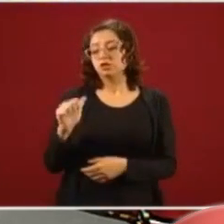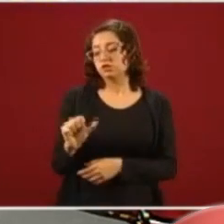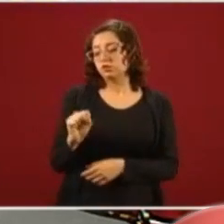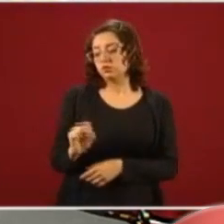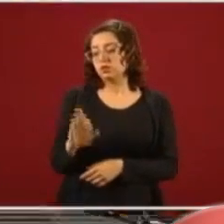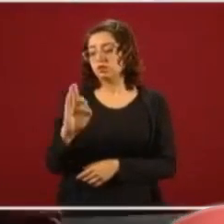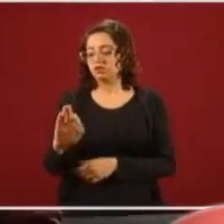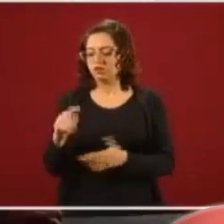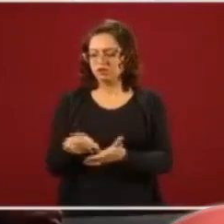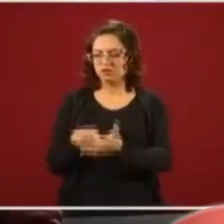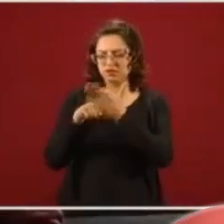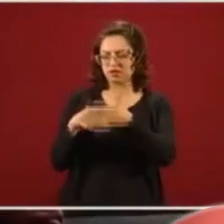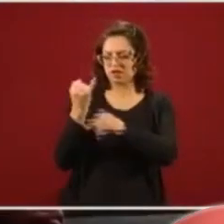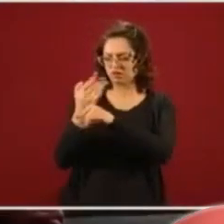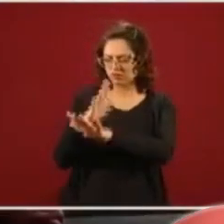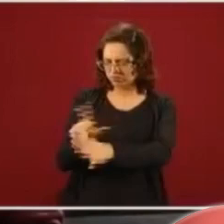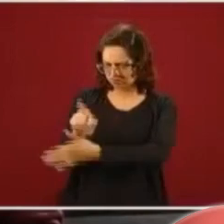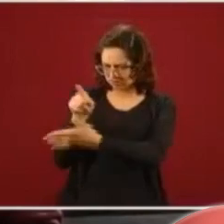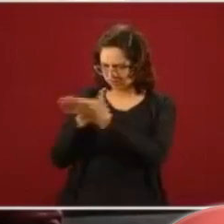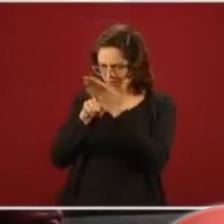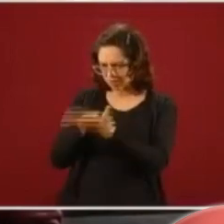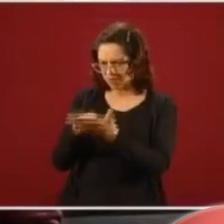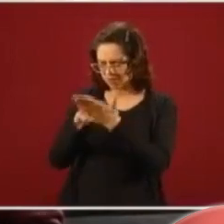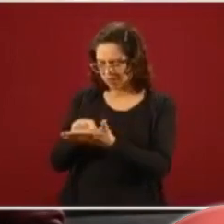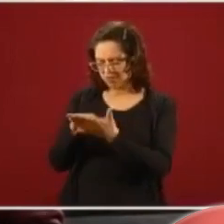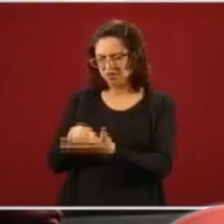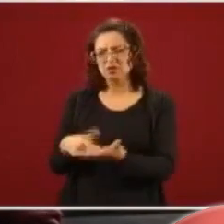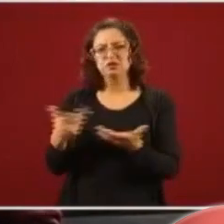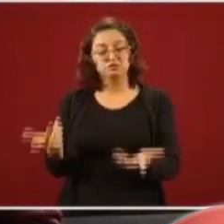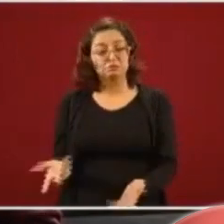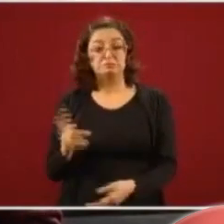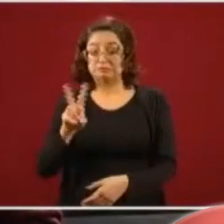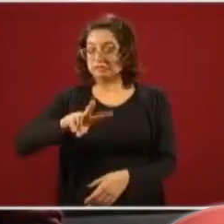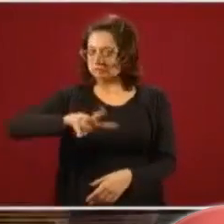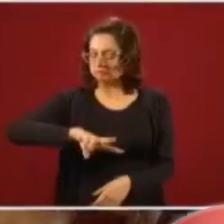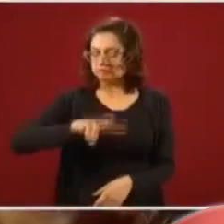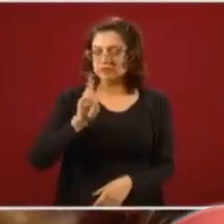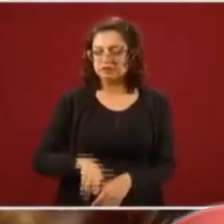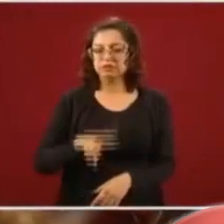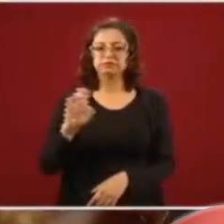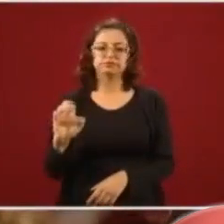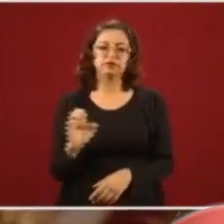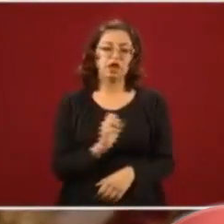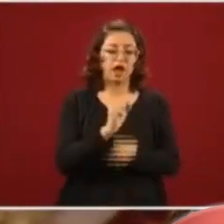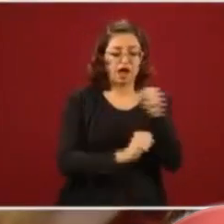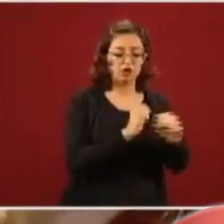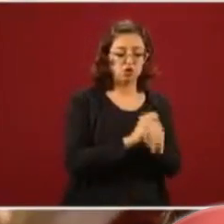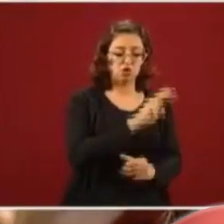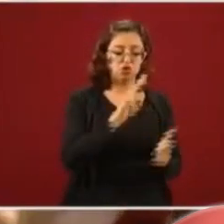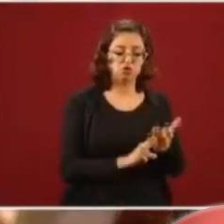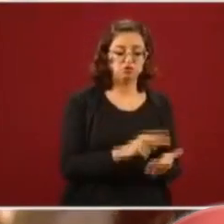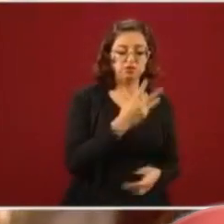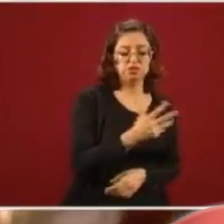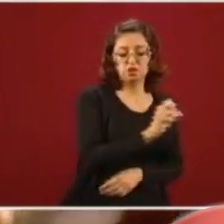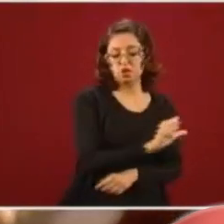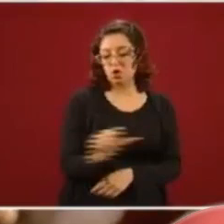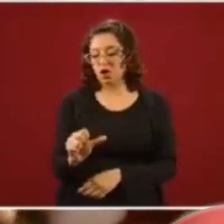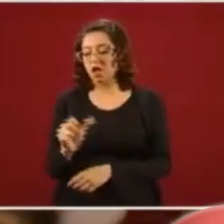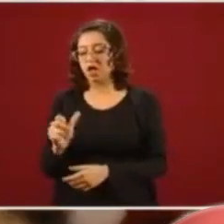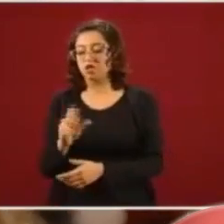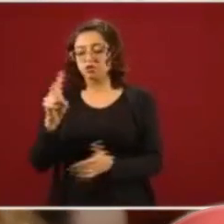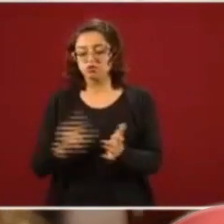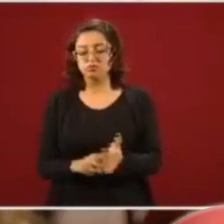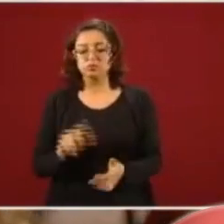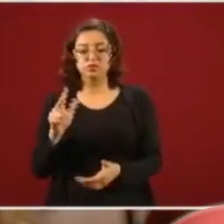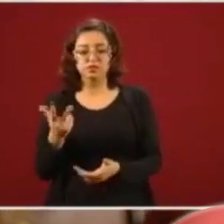nos damos cuenta en efecto de que ha habido muchísimas malversaciones. Tan solo de 2005 a la fecha ha habido 71,000 millones